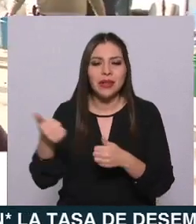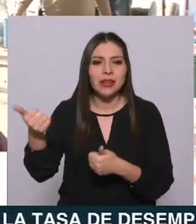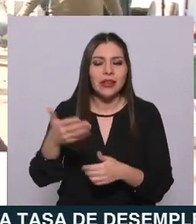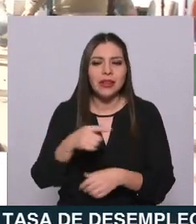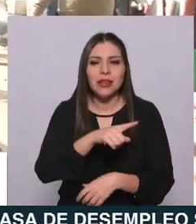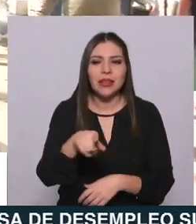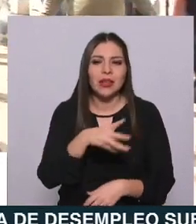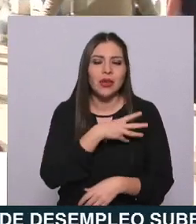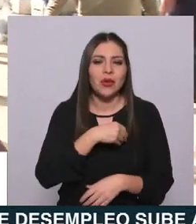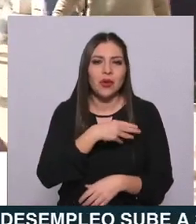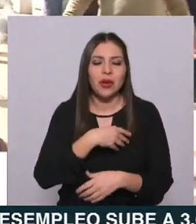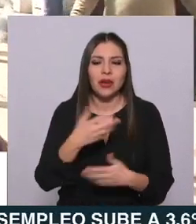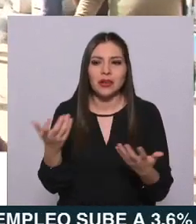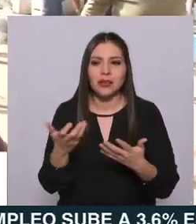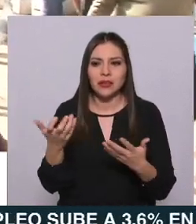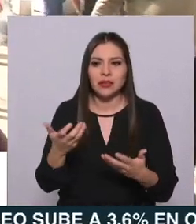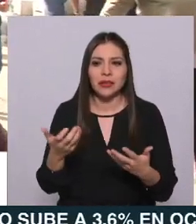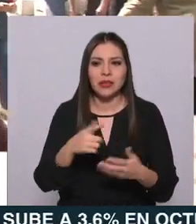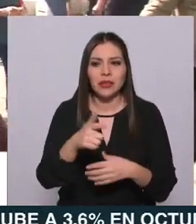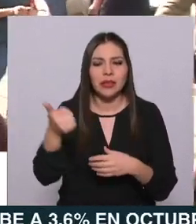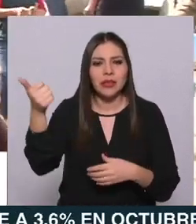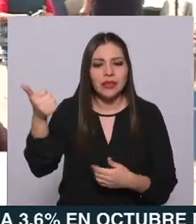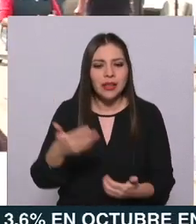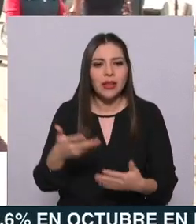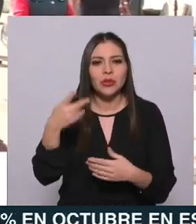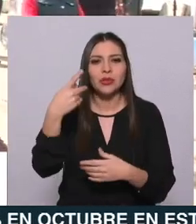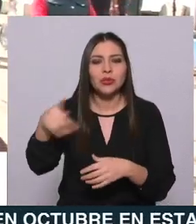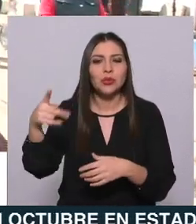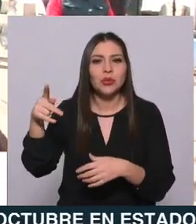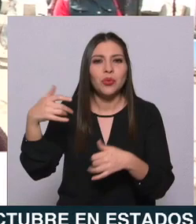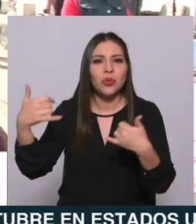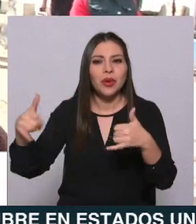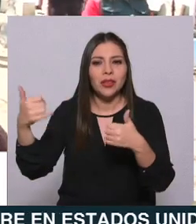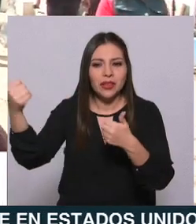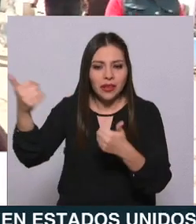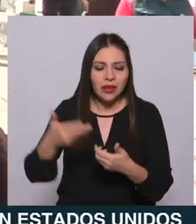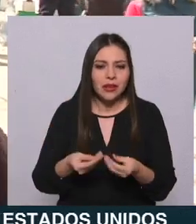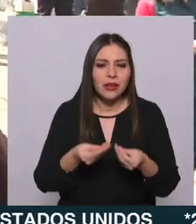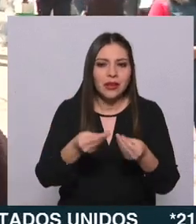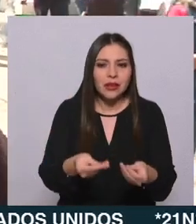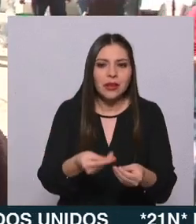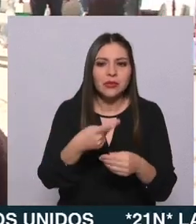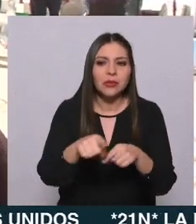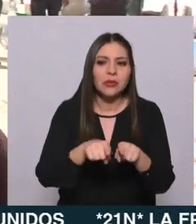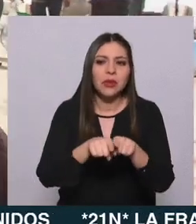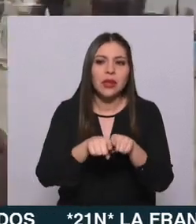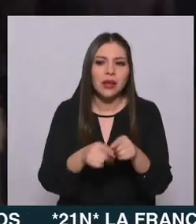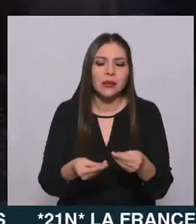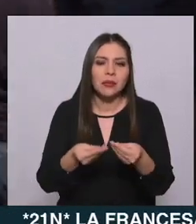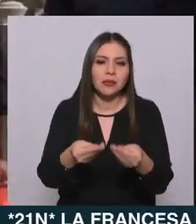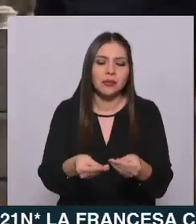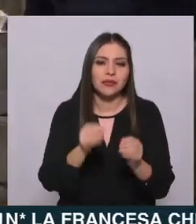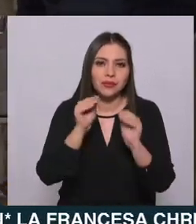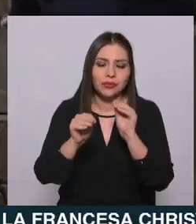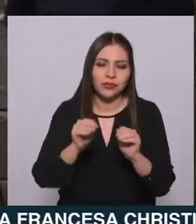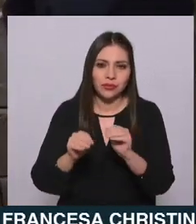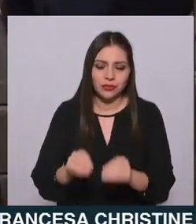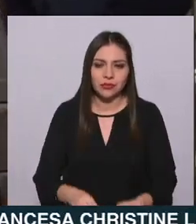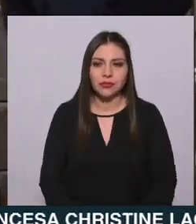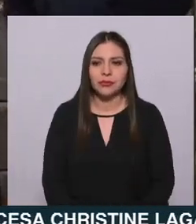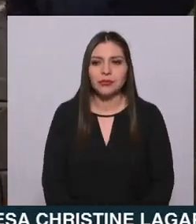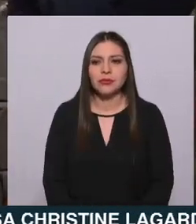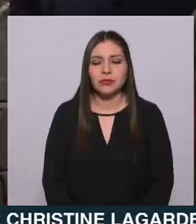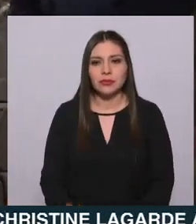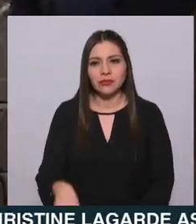pues mis hijos son los que han traído sus juguetes para compartirlos con su hermanito. Las familias